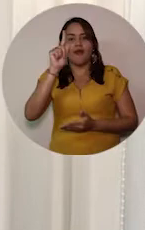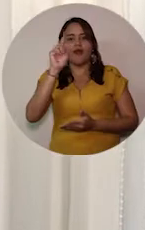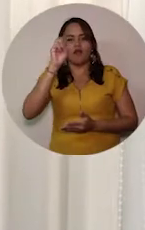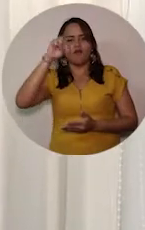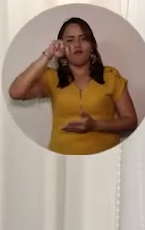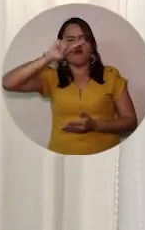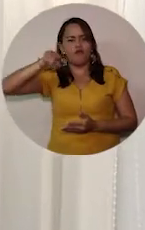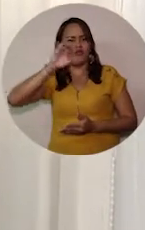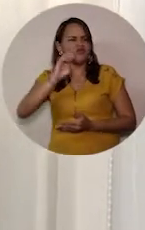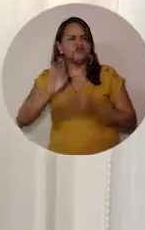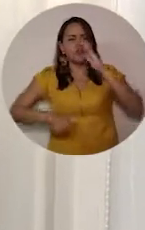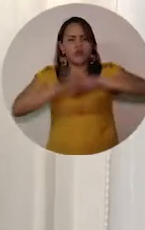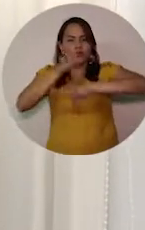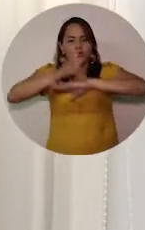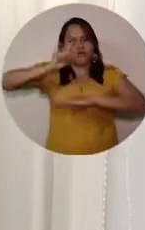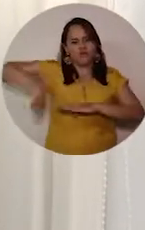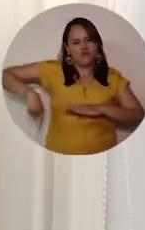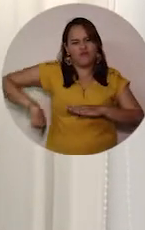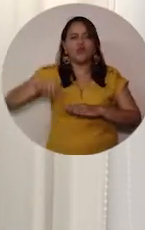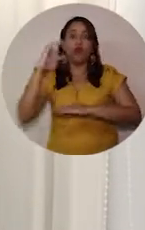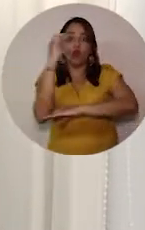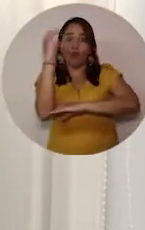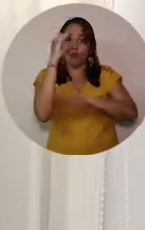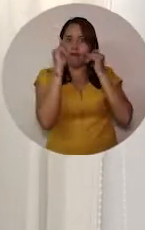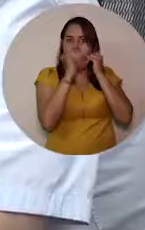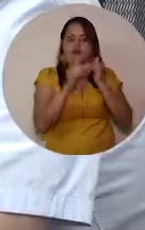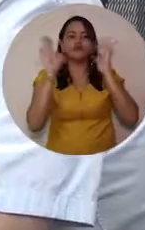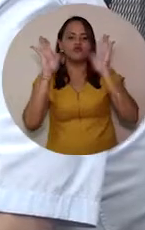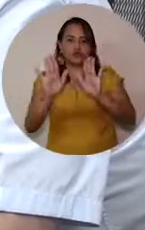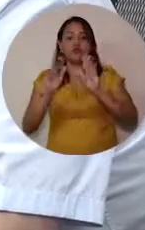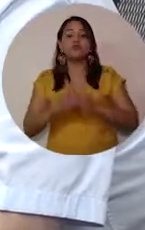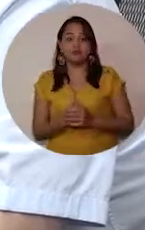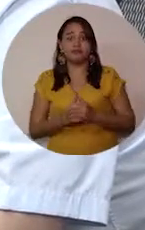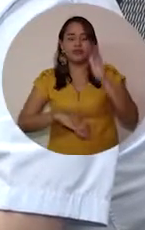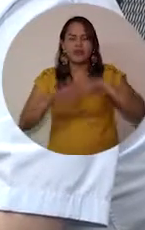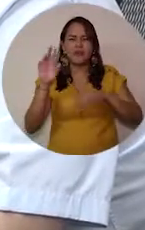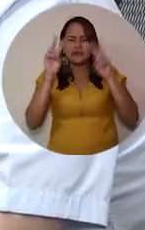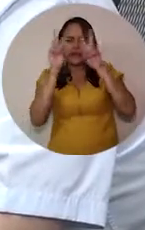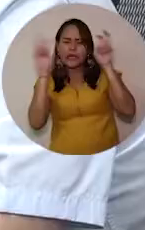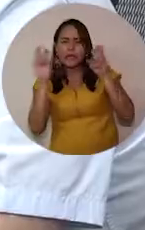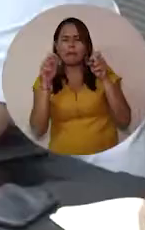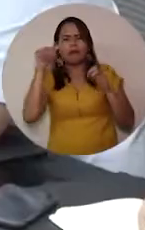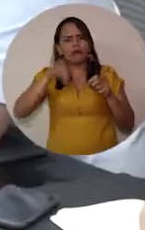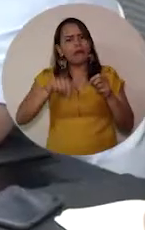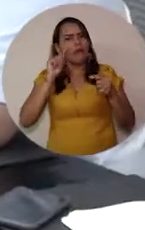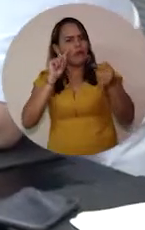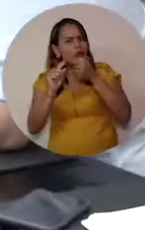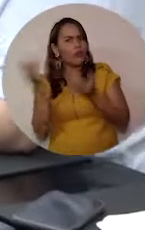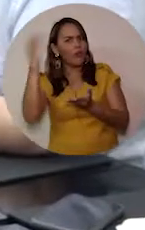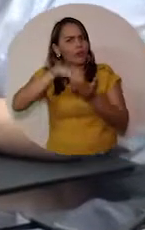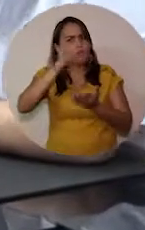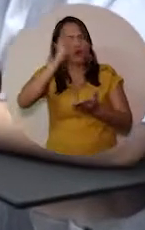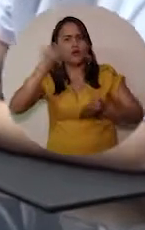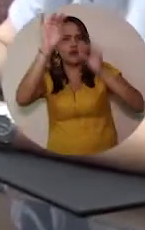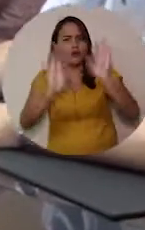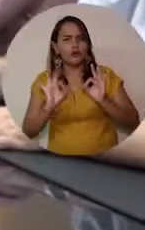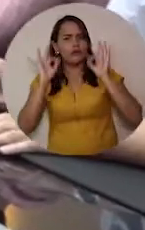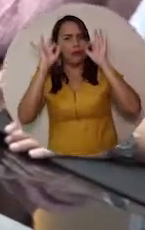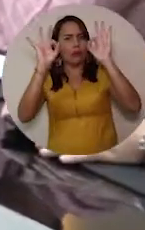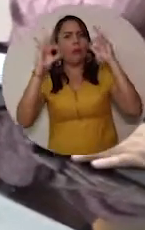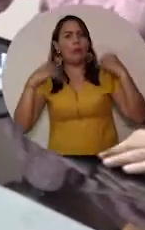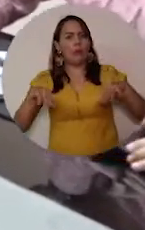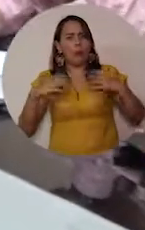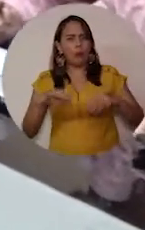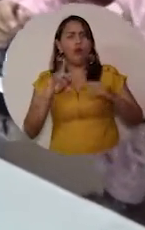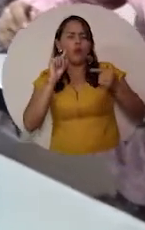Díaz, rector de la Escuela Colombiana de Ingeniería Julio Garavito, quien luego de conocer diferentes aspectos del proceso de renovación de la acreditación por